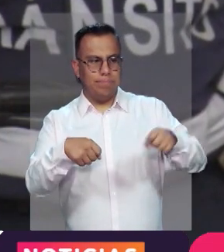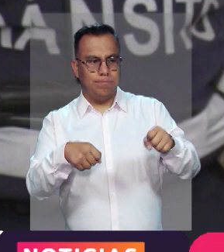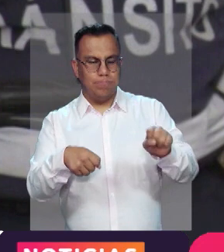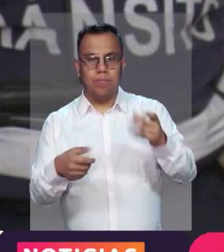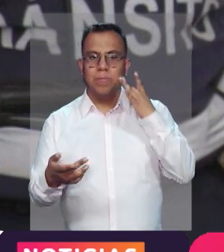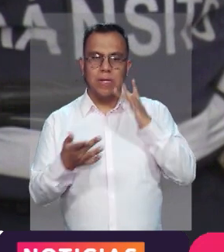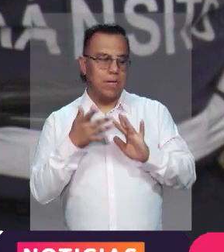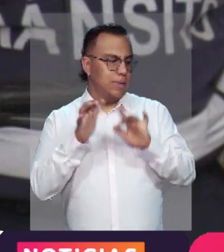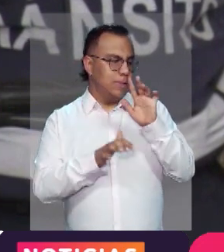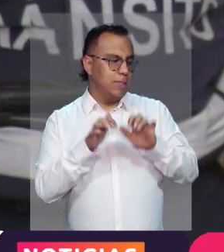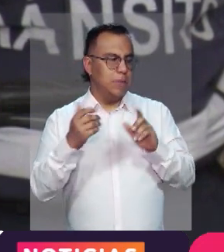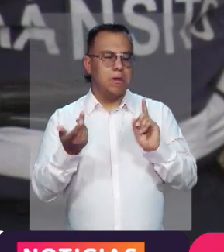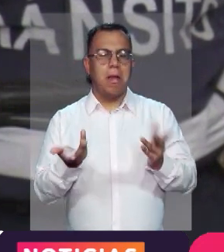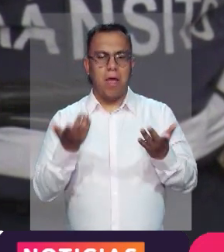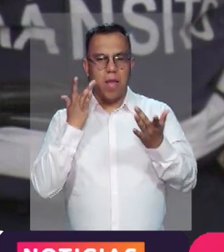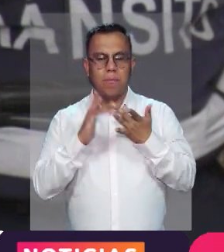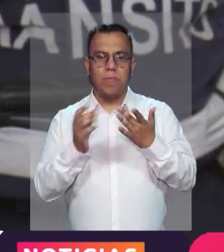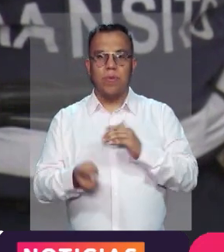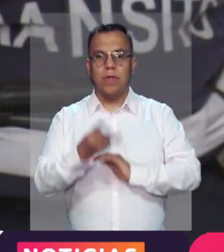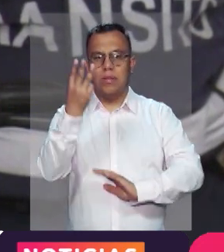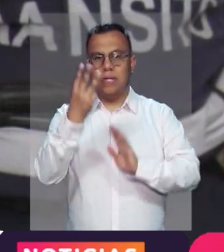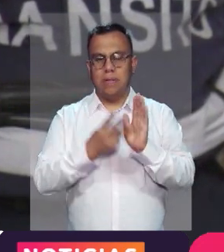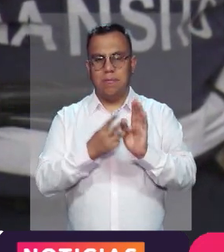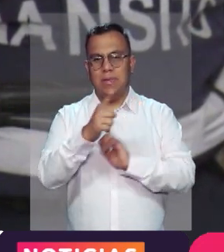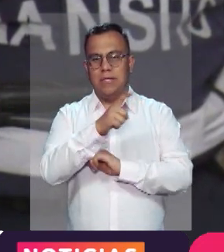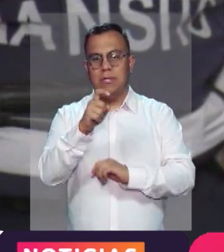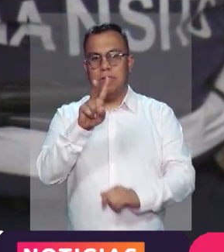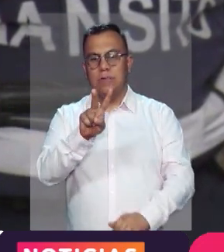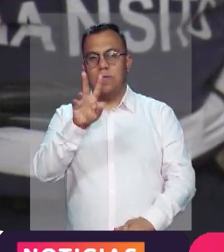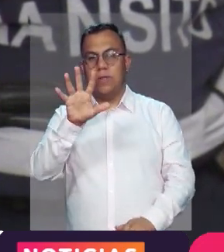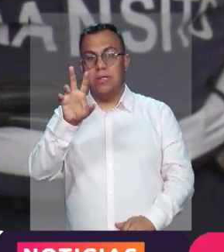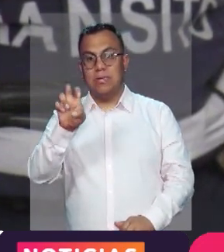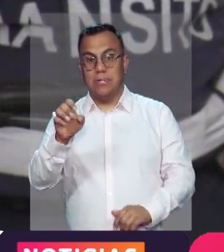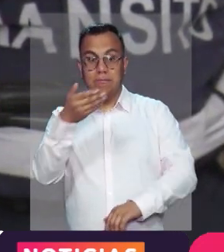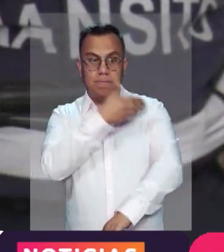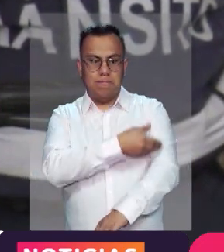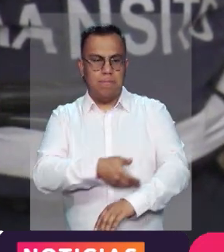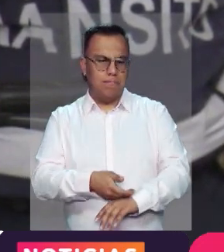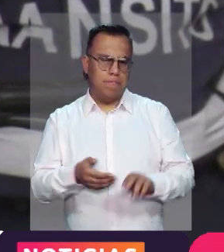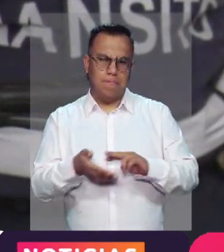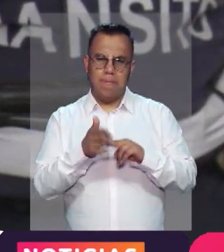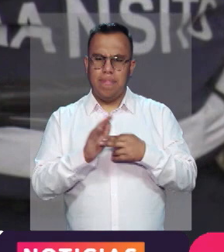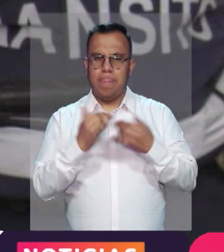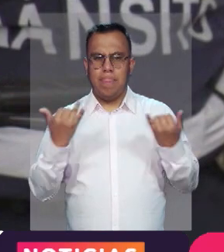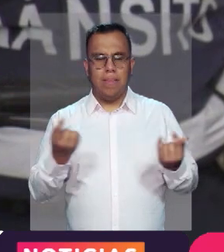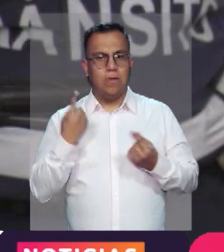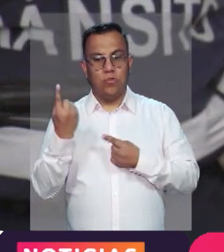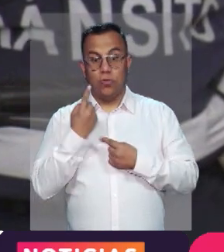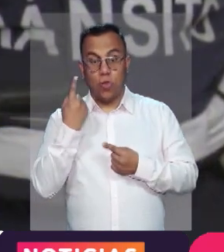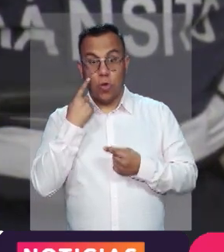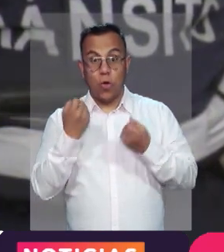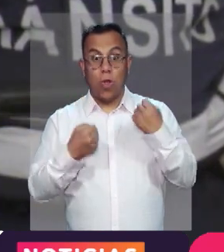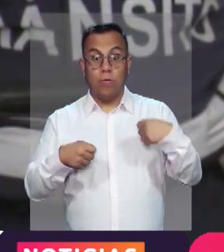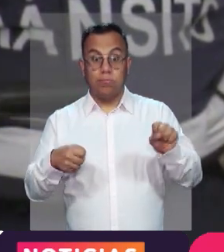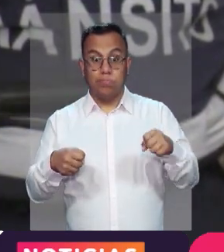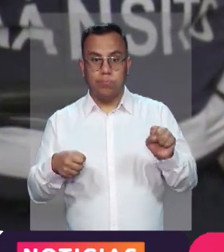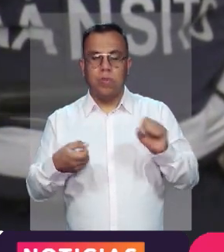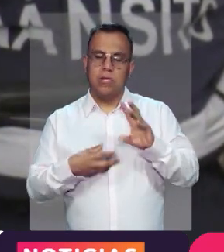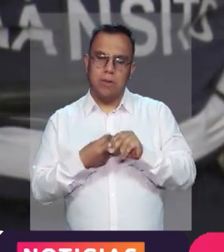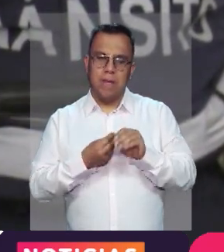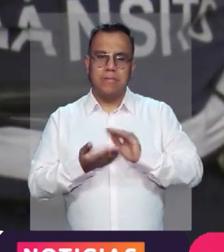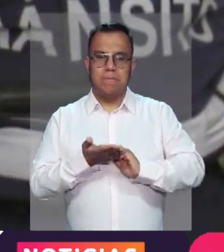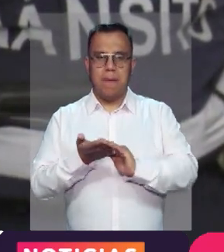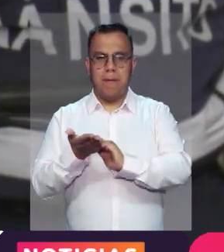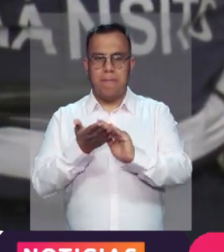la Secretaría de Movilidad, tuvo un costo de 3.197 millones, no incluye solo el vehículo, sino todas las acciones de